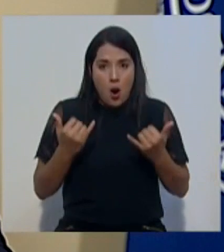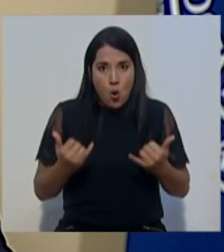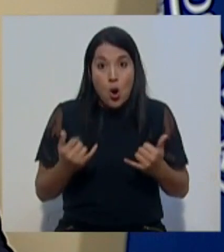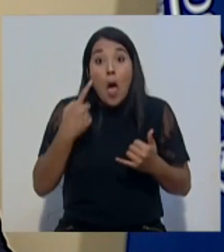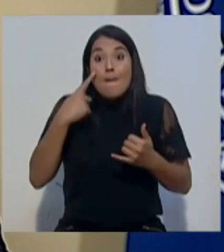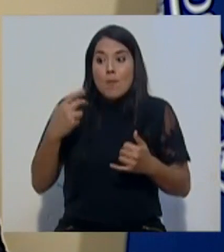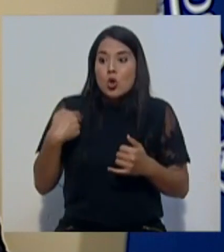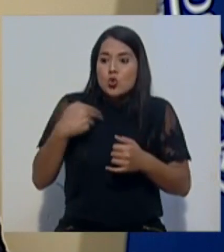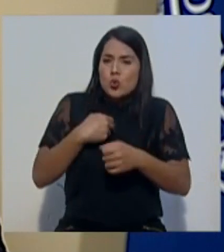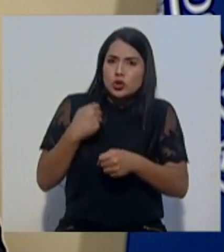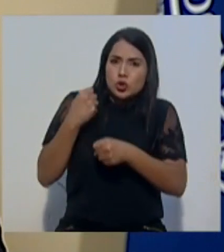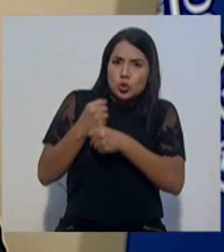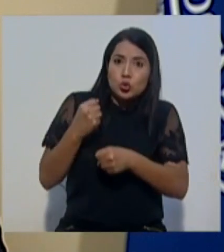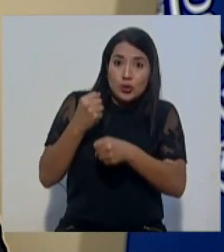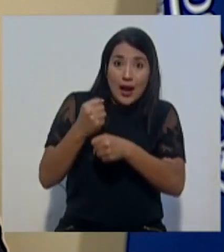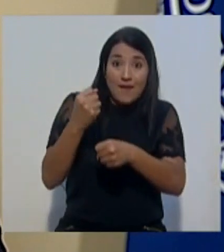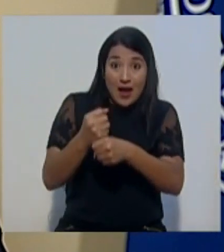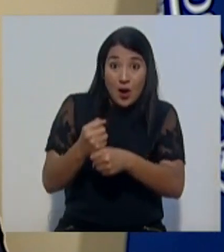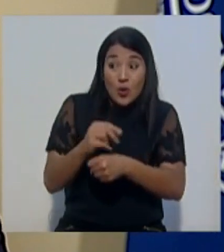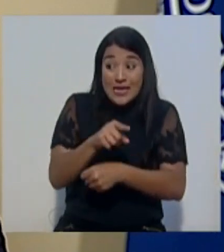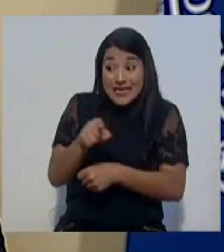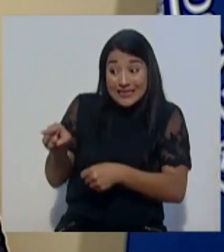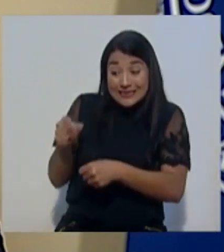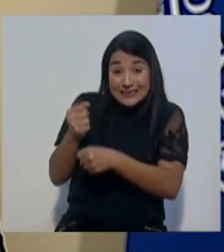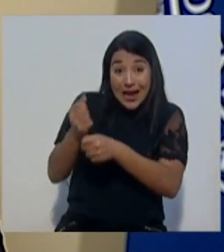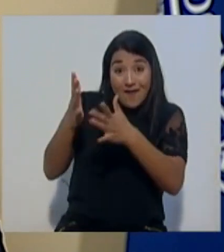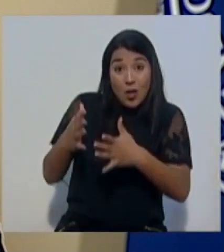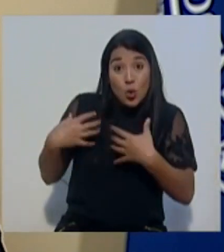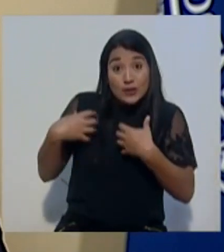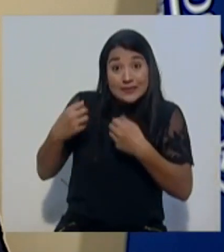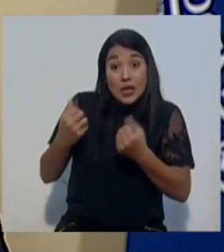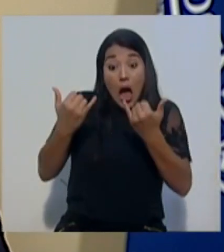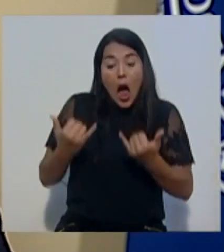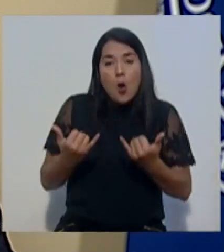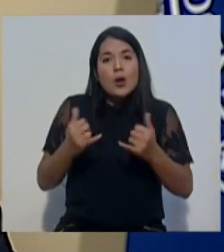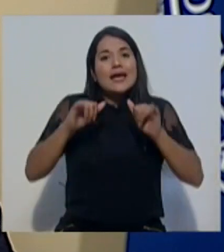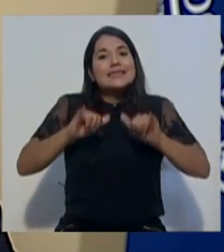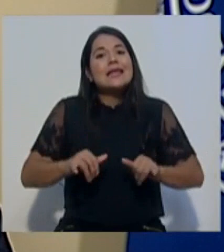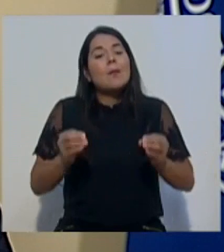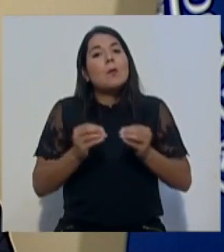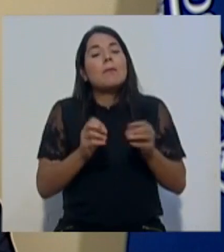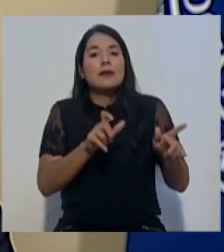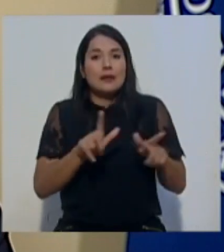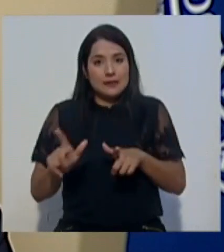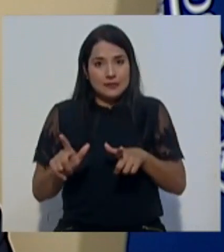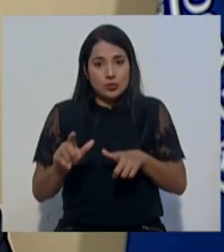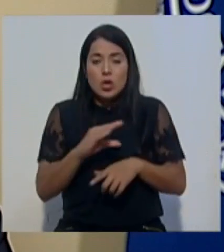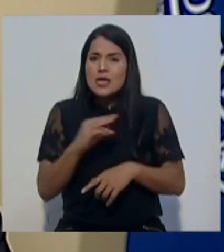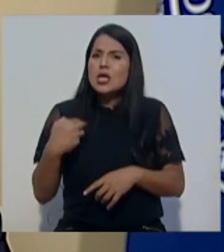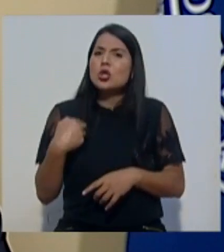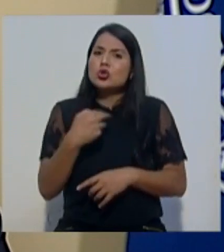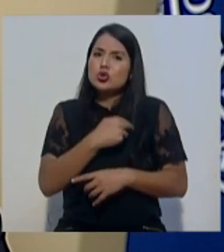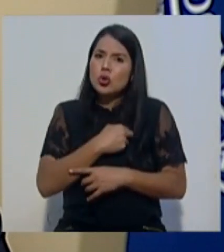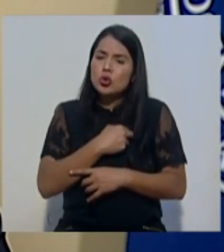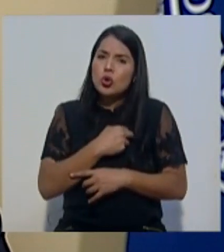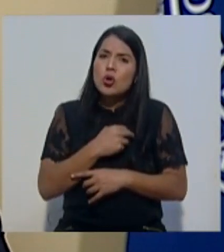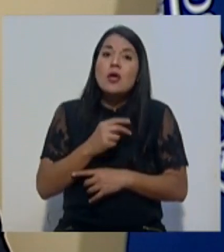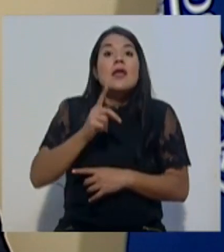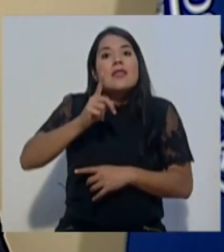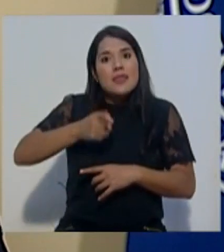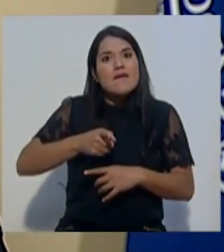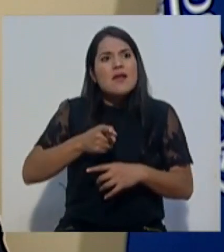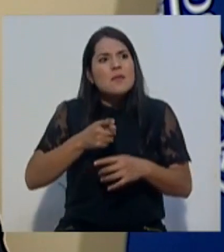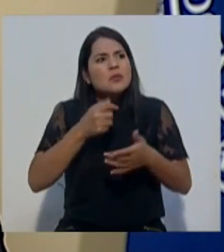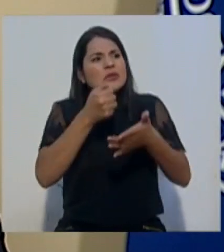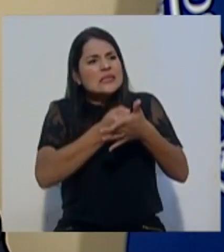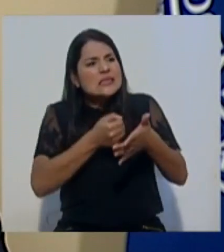gracias a ese trabajo, casualmente, el personal de salud, estamos mucho más listos. Y tenemos que apelar a la responsabilidad de todos